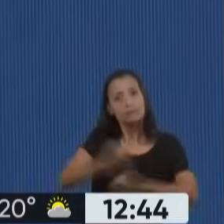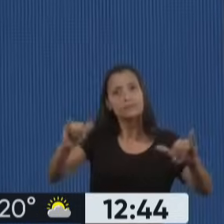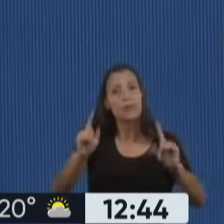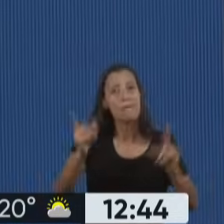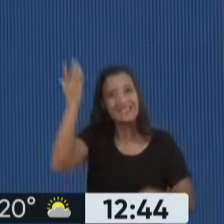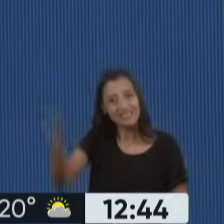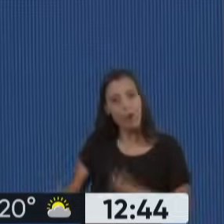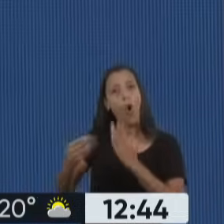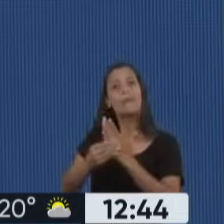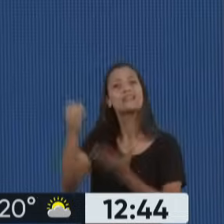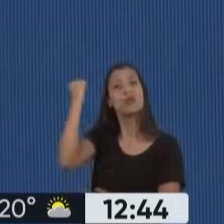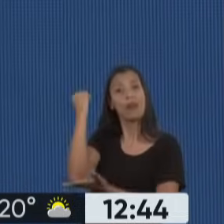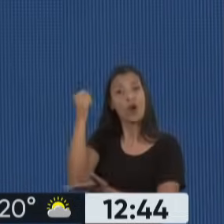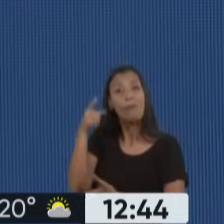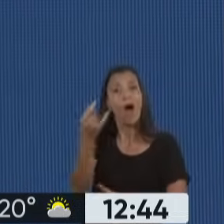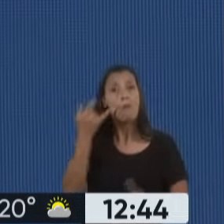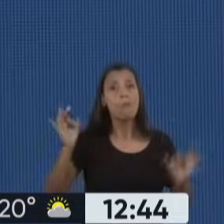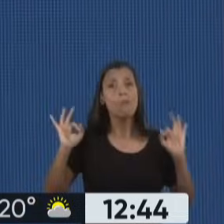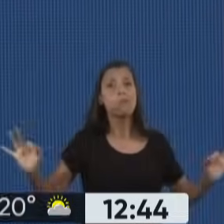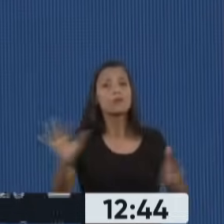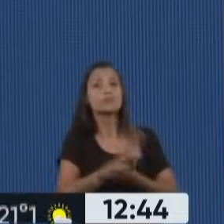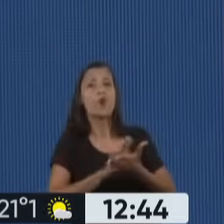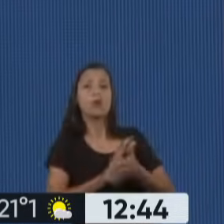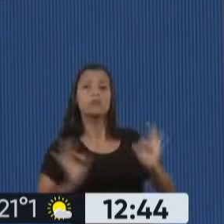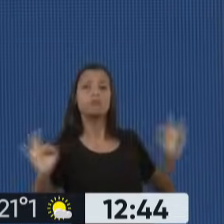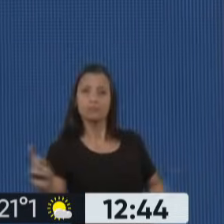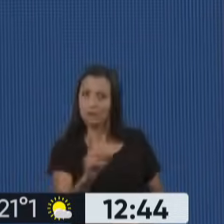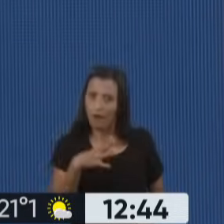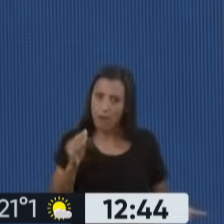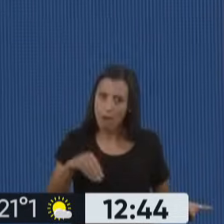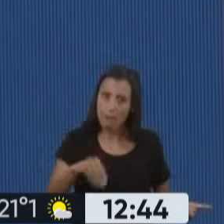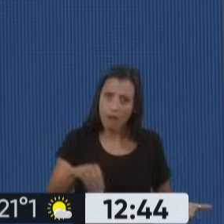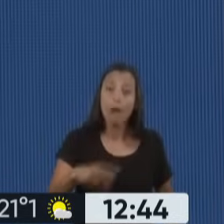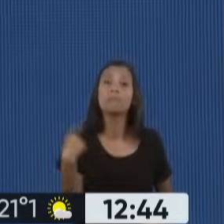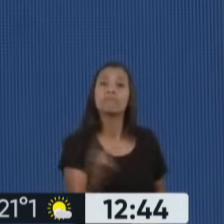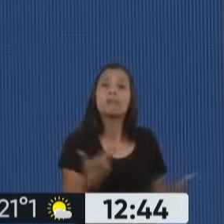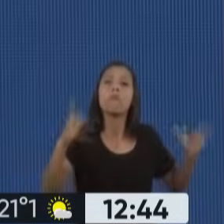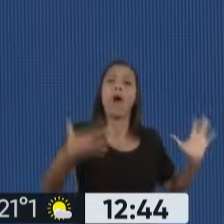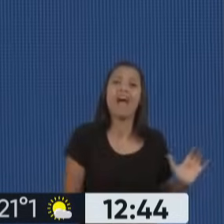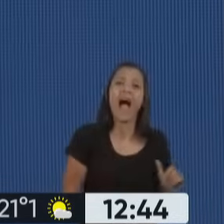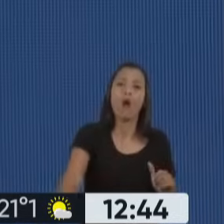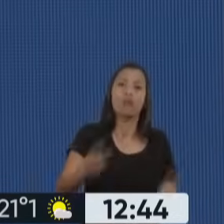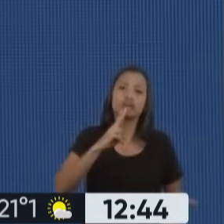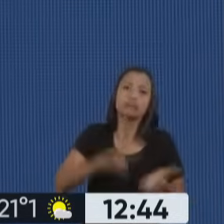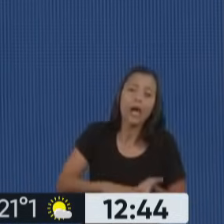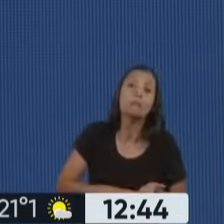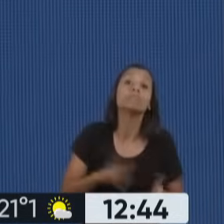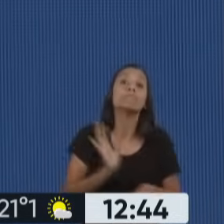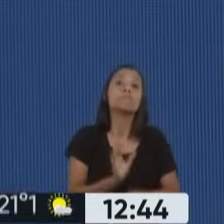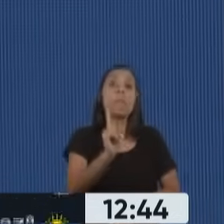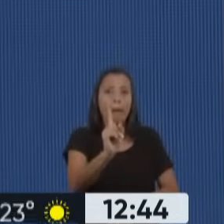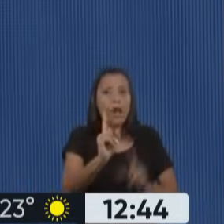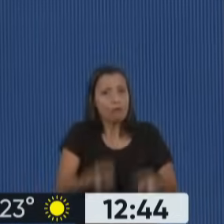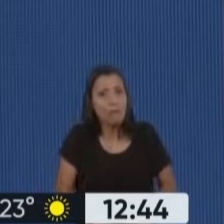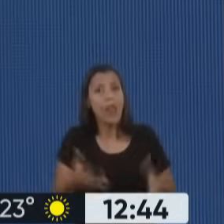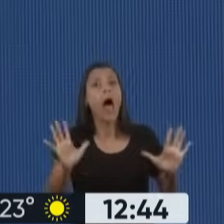Toto, eso no era suficiente. Es decir, podríamos haber hecho el ajuste fiscal y aún así